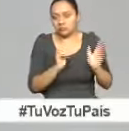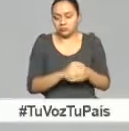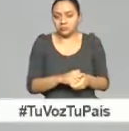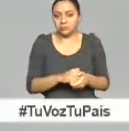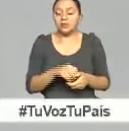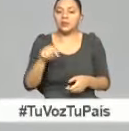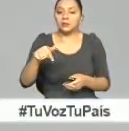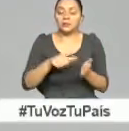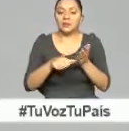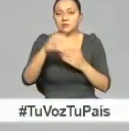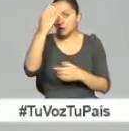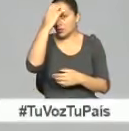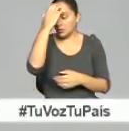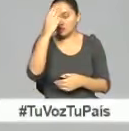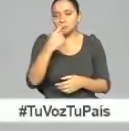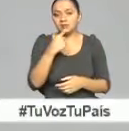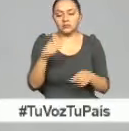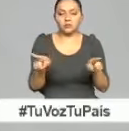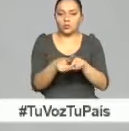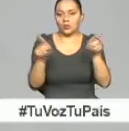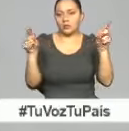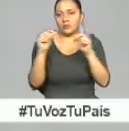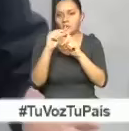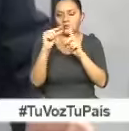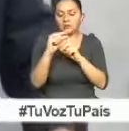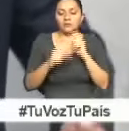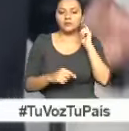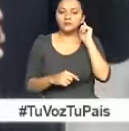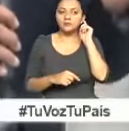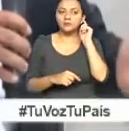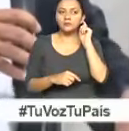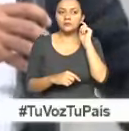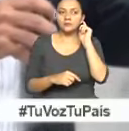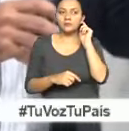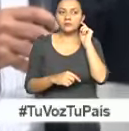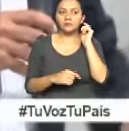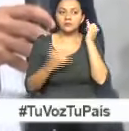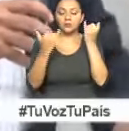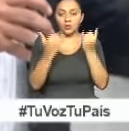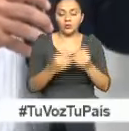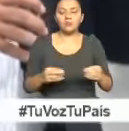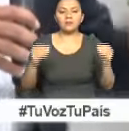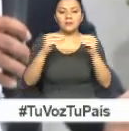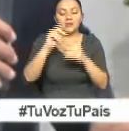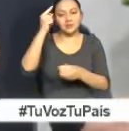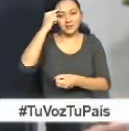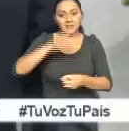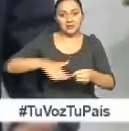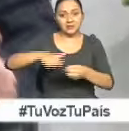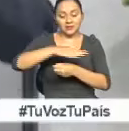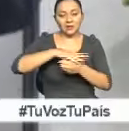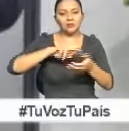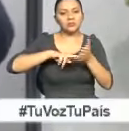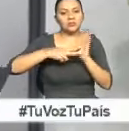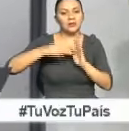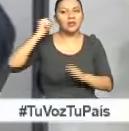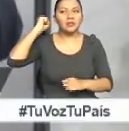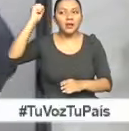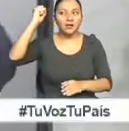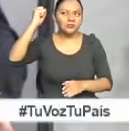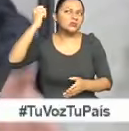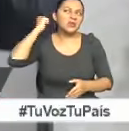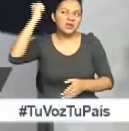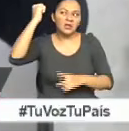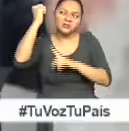comparte el ministro de Educación, Augusto Espinosa. Vivimos en un Estado de Derecho y en el Estado